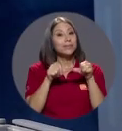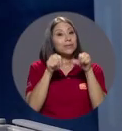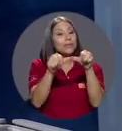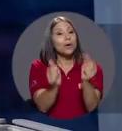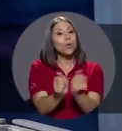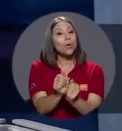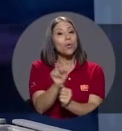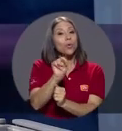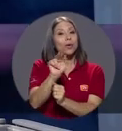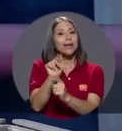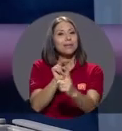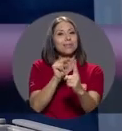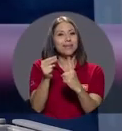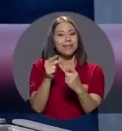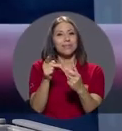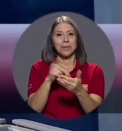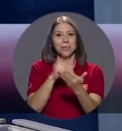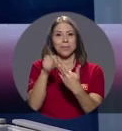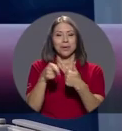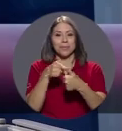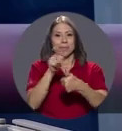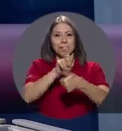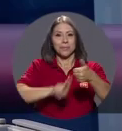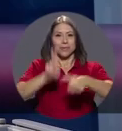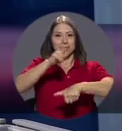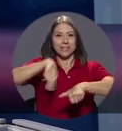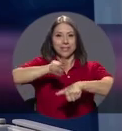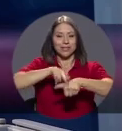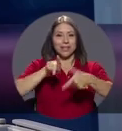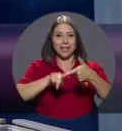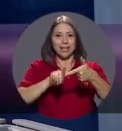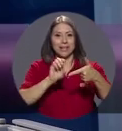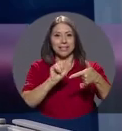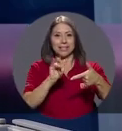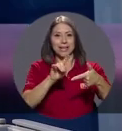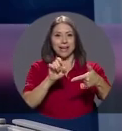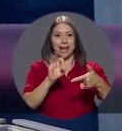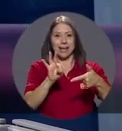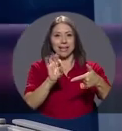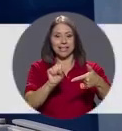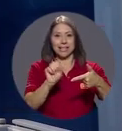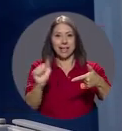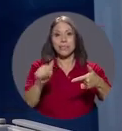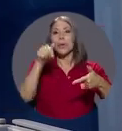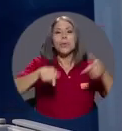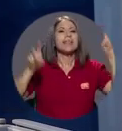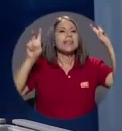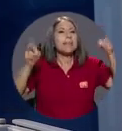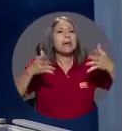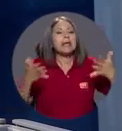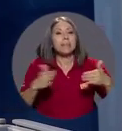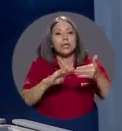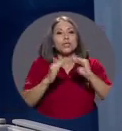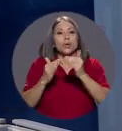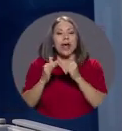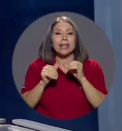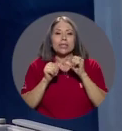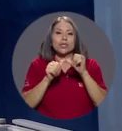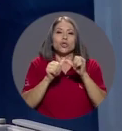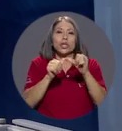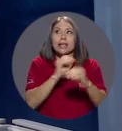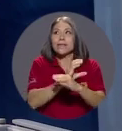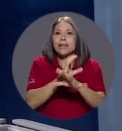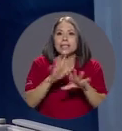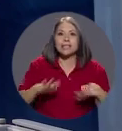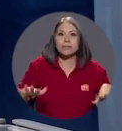Continúa usted con Una Mirada, el programa de la Universidad Nacional y del SINAR S.A. Hoy con el tema de ciudades sostenibles, porque